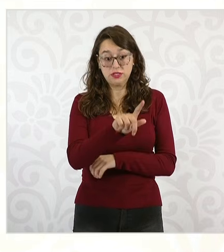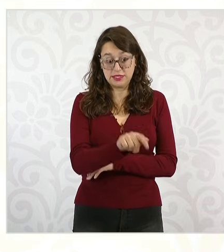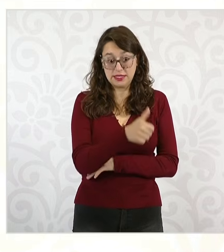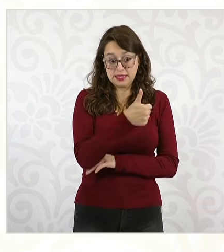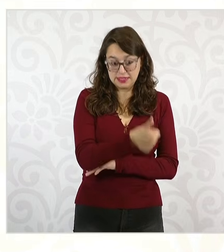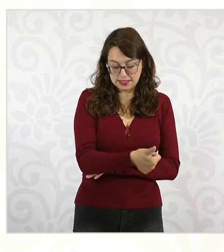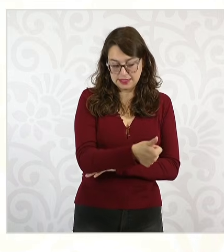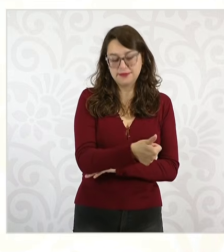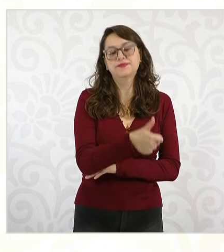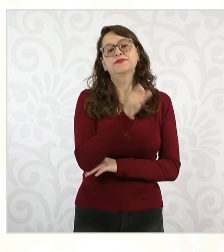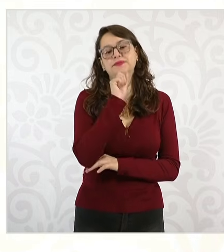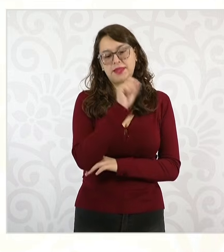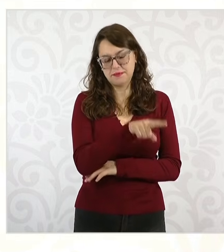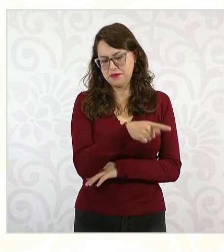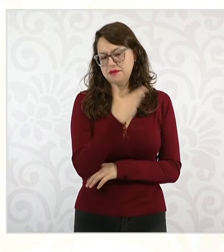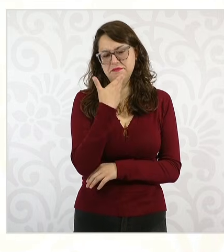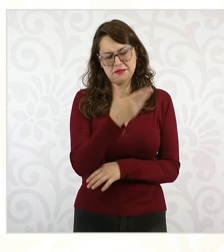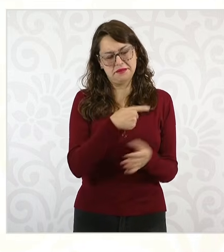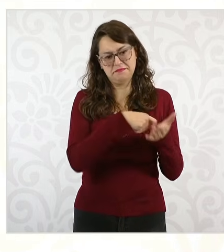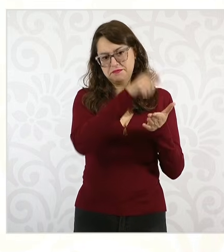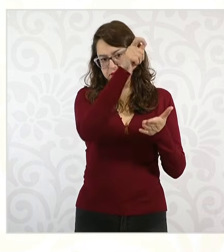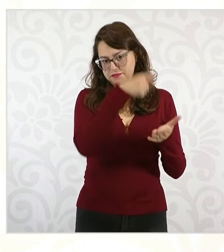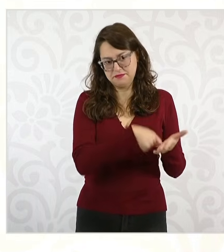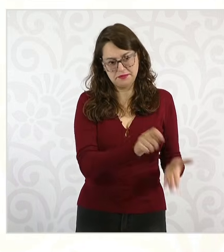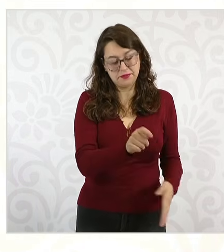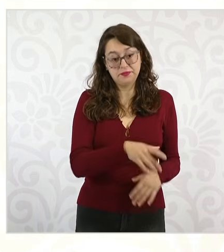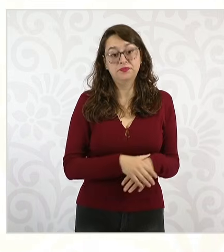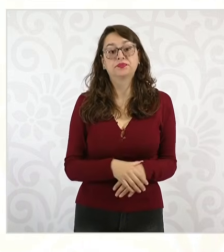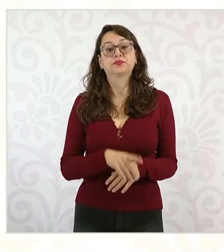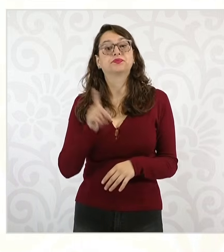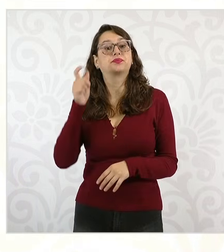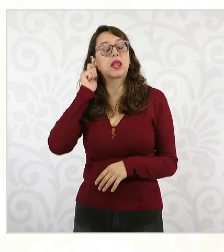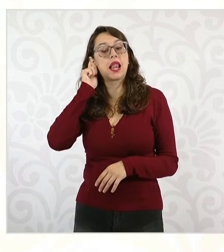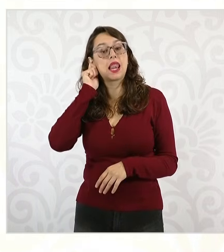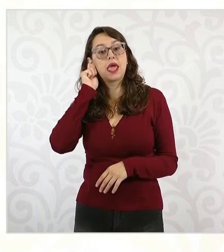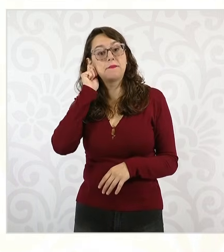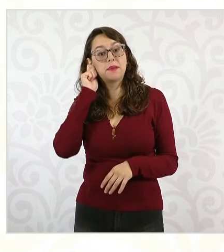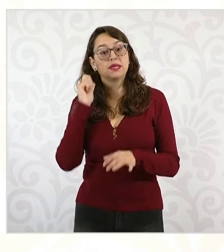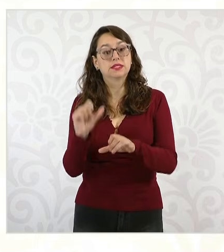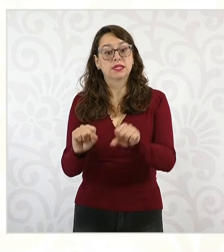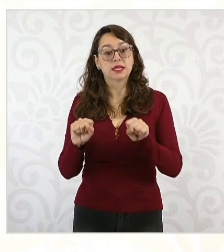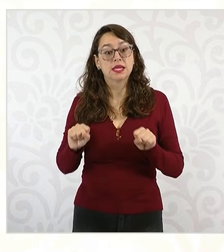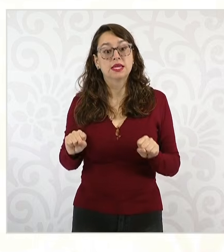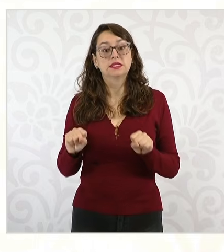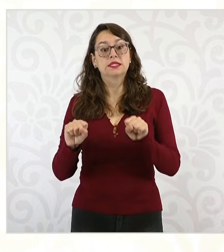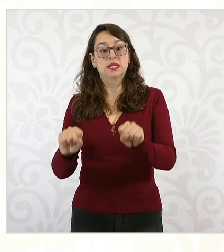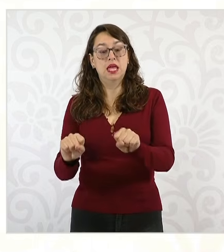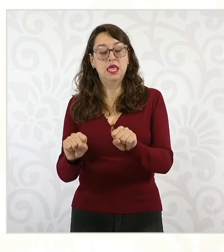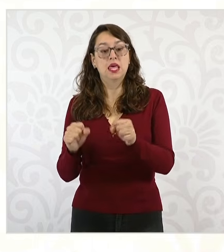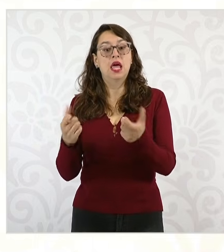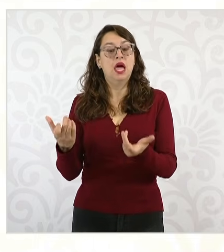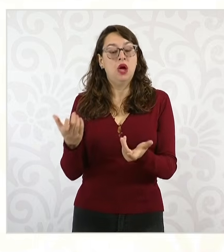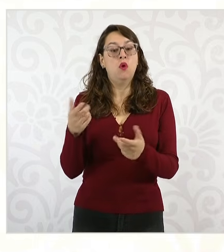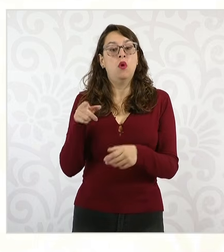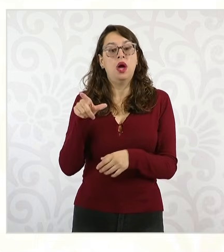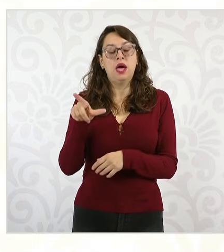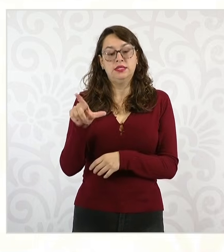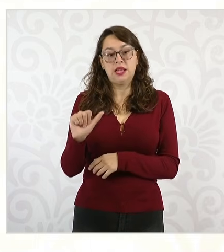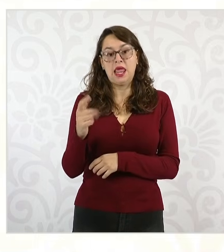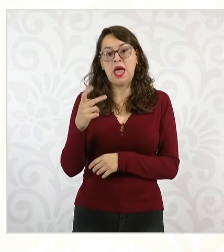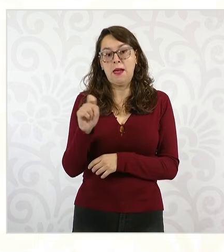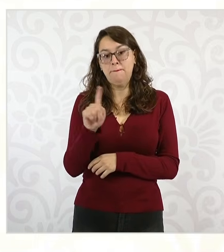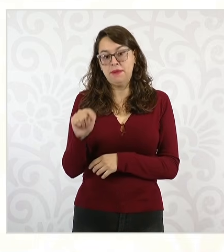876,10, también palomita. La más barata en La Paz, Baja California, Chedraui Selecto La Paz Colima, así se llama